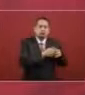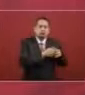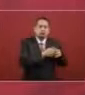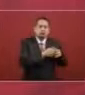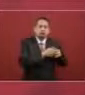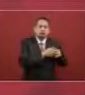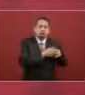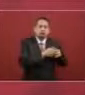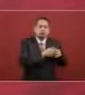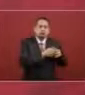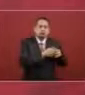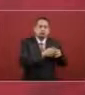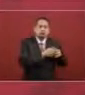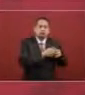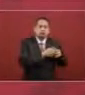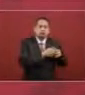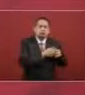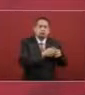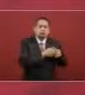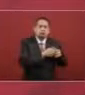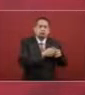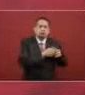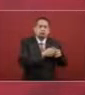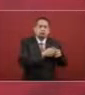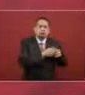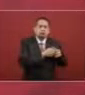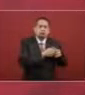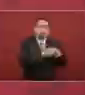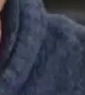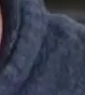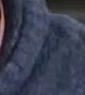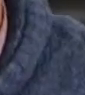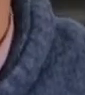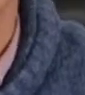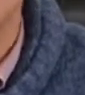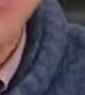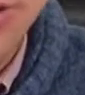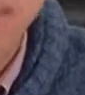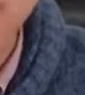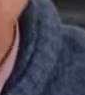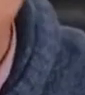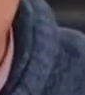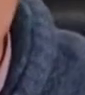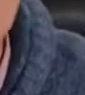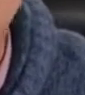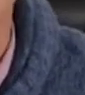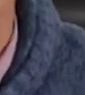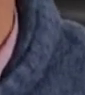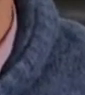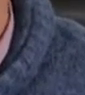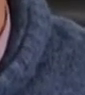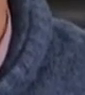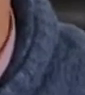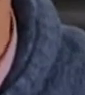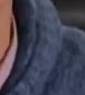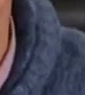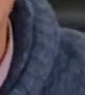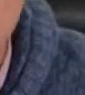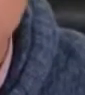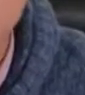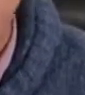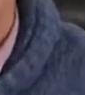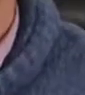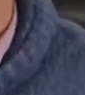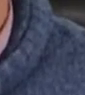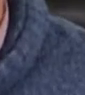fuerte y arrasaría en las elecciones del 2021. Amigos, pues esto ha sido todo. Espero que les guste la